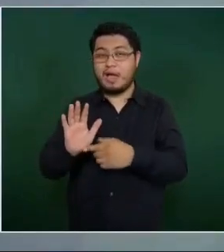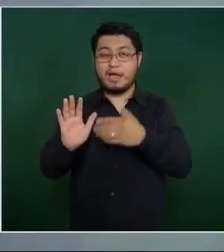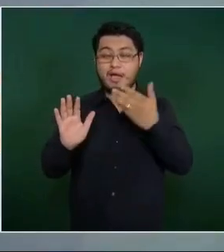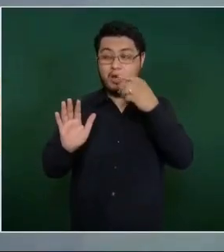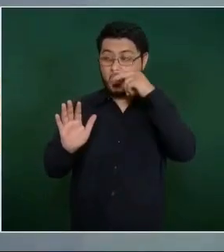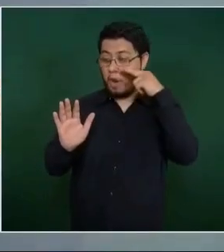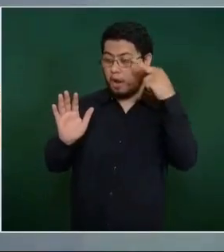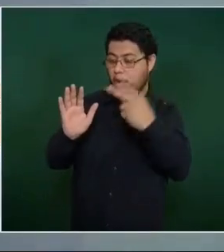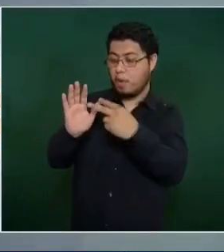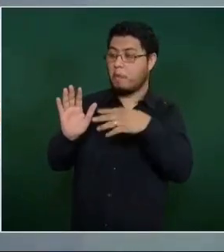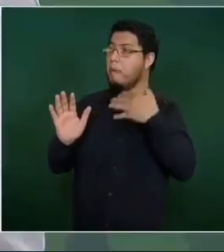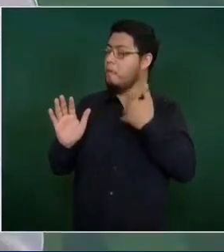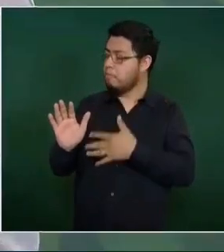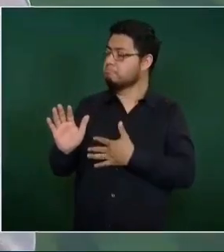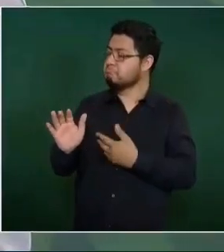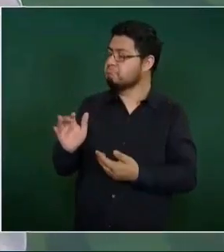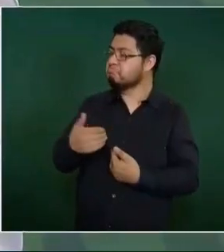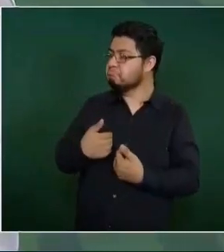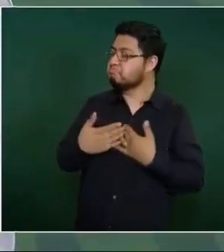Bueno,